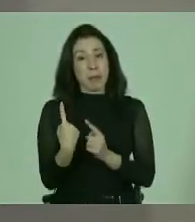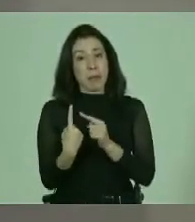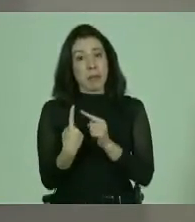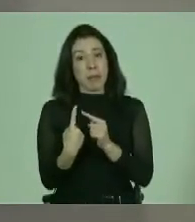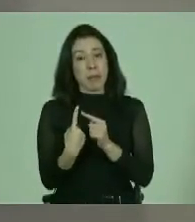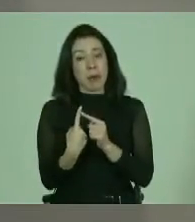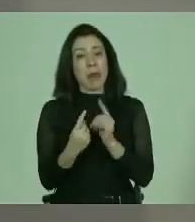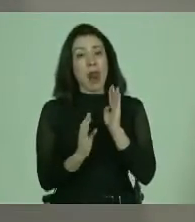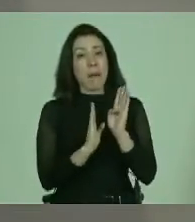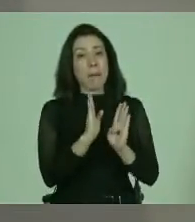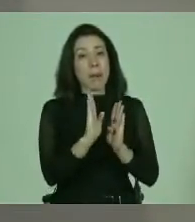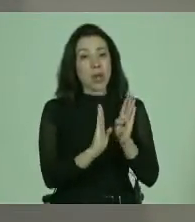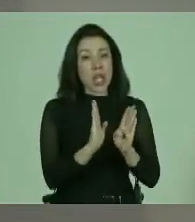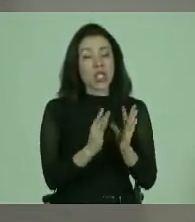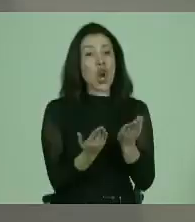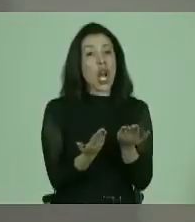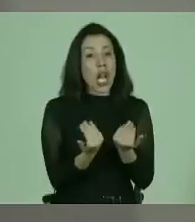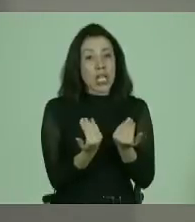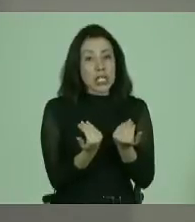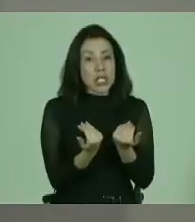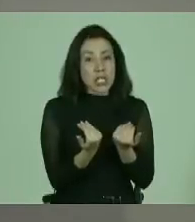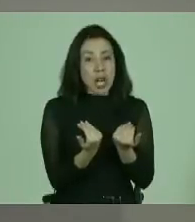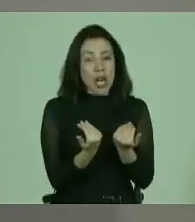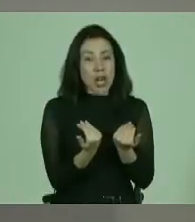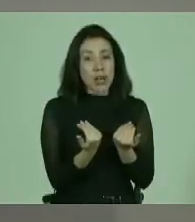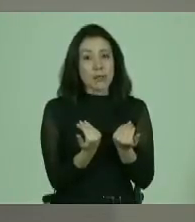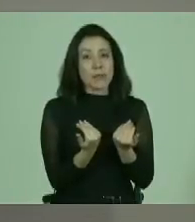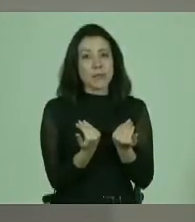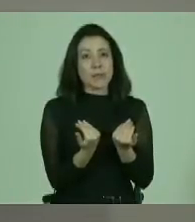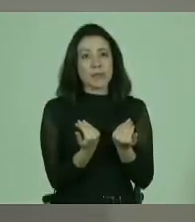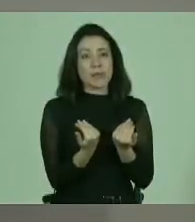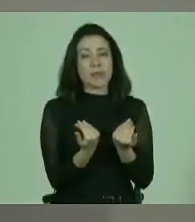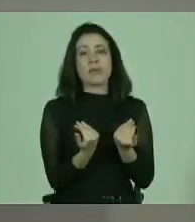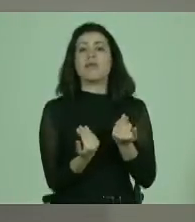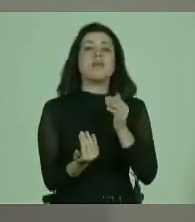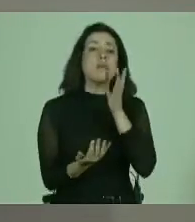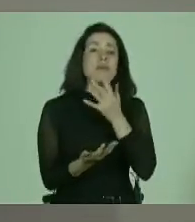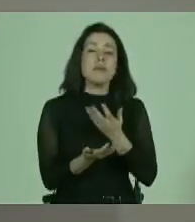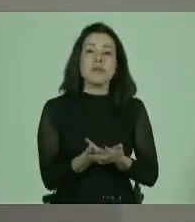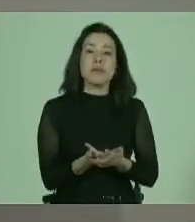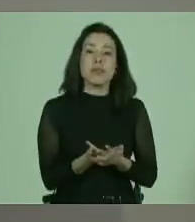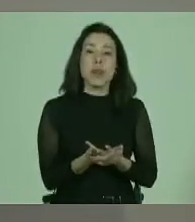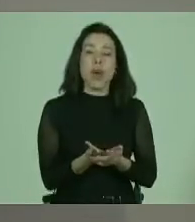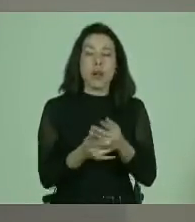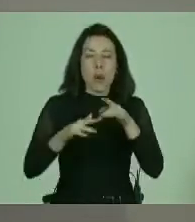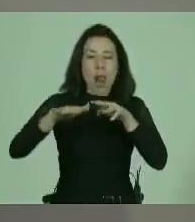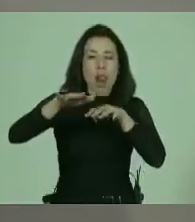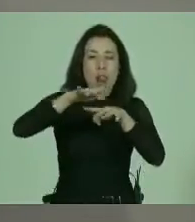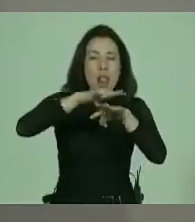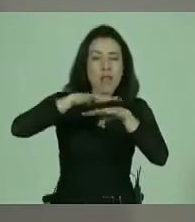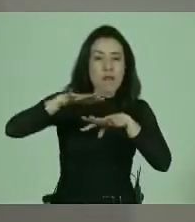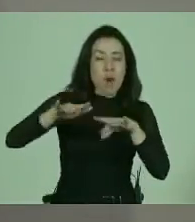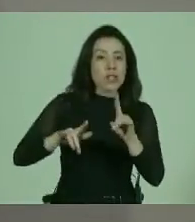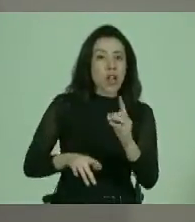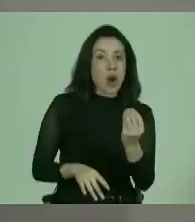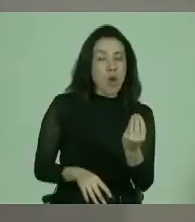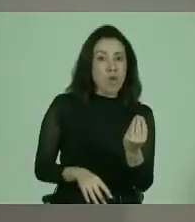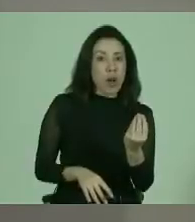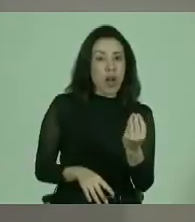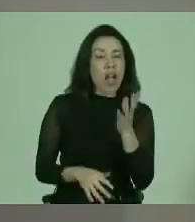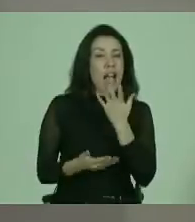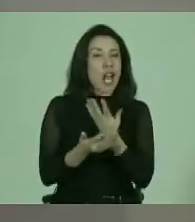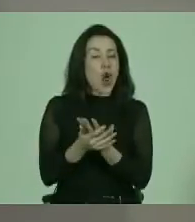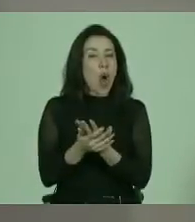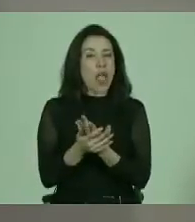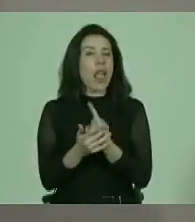las salvaguardas necesarias en el sentido de que no existan influencias indebidas que